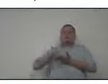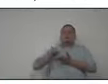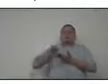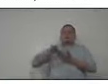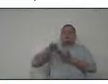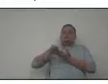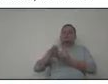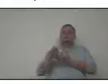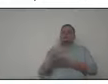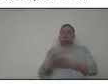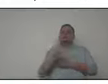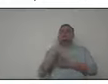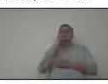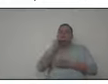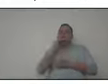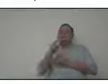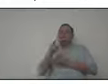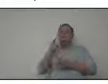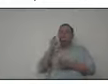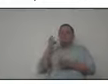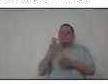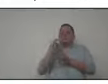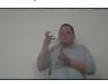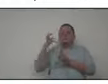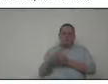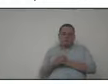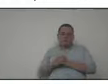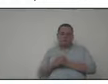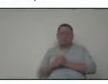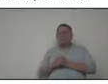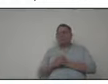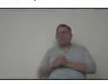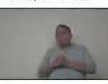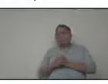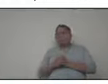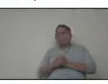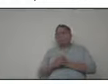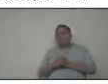más impacto tuvimos el nivel de endeudamiento,